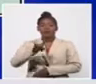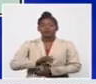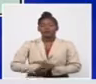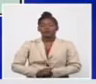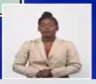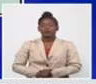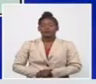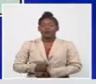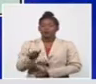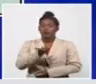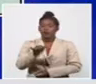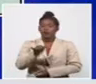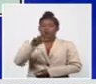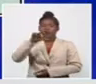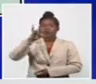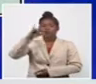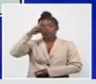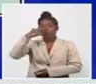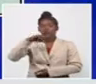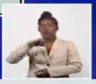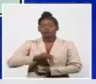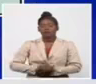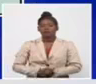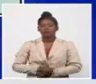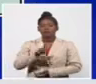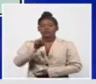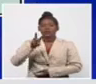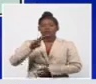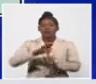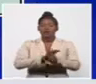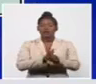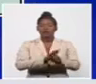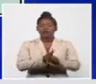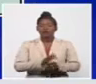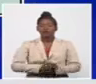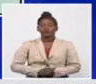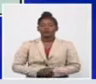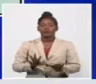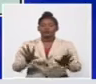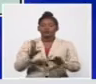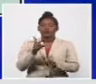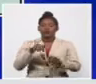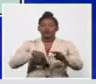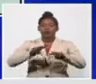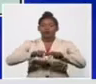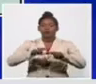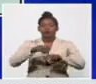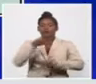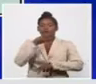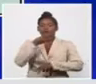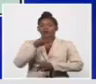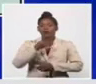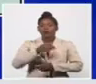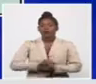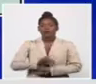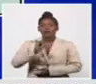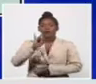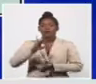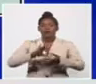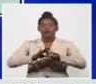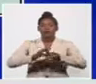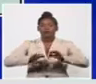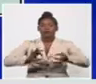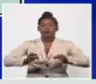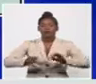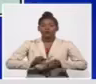La Lisa, 13 de Arroyo Naranjo y 12 de Habana Vieja, 7 de Guanabacoa y 6